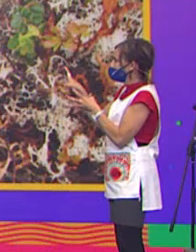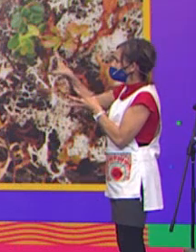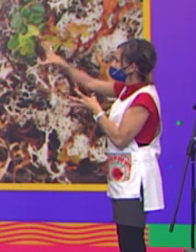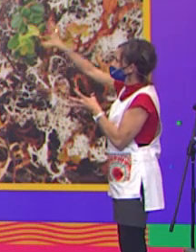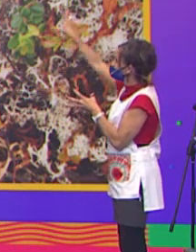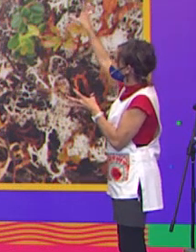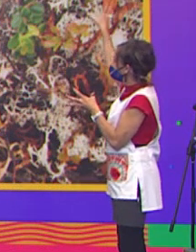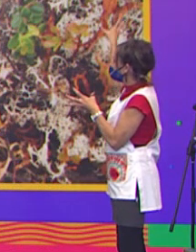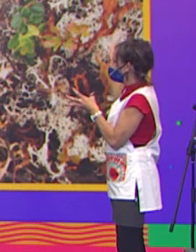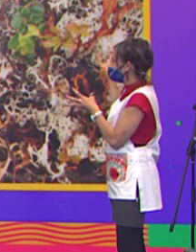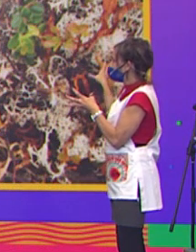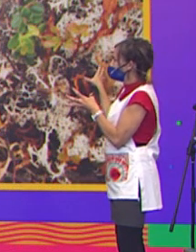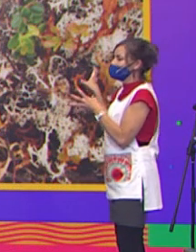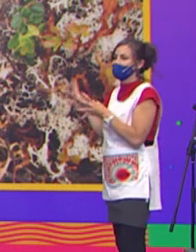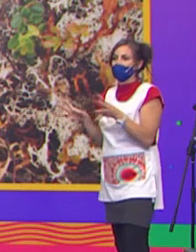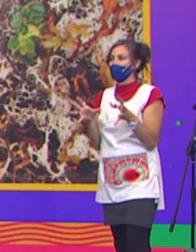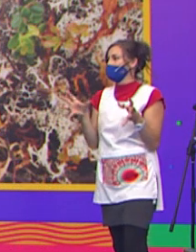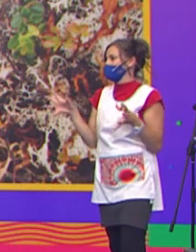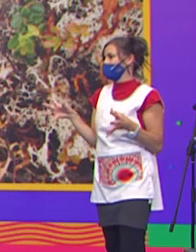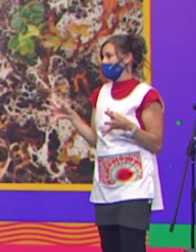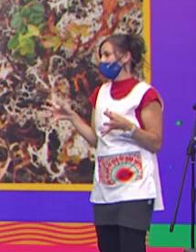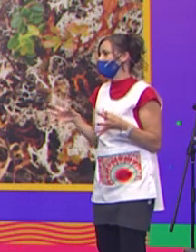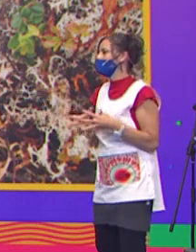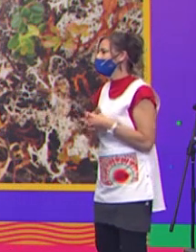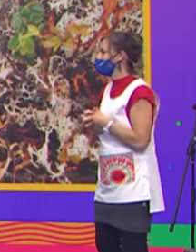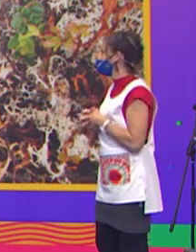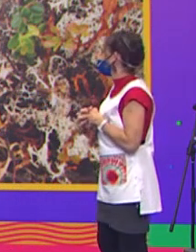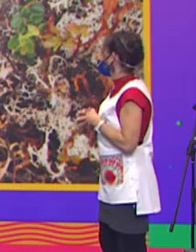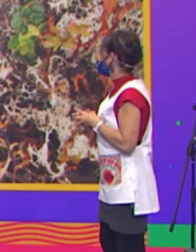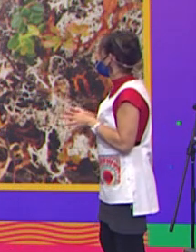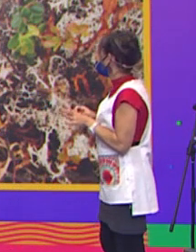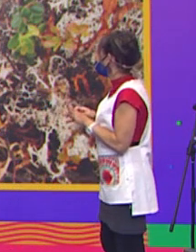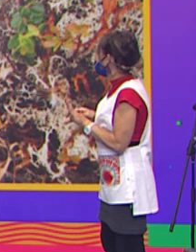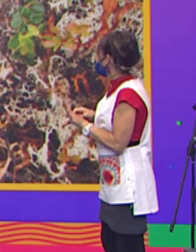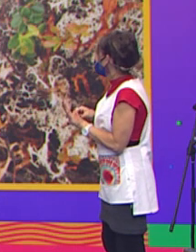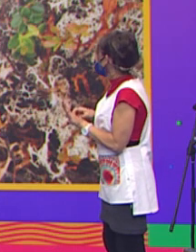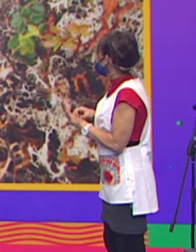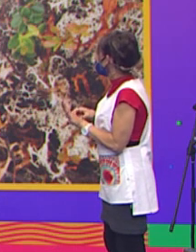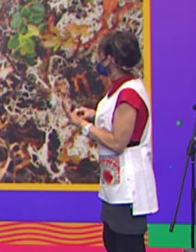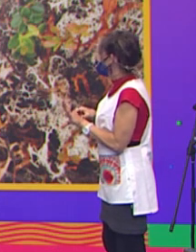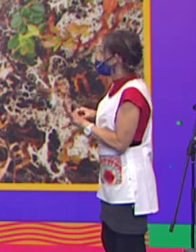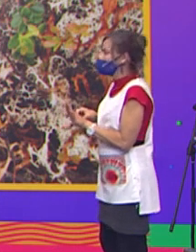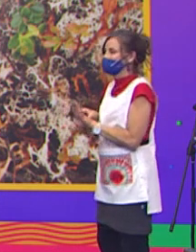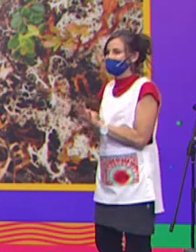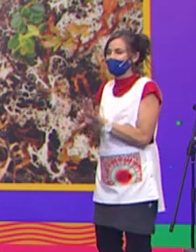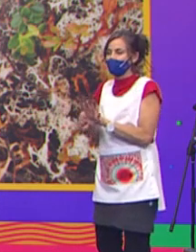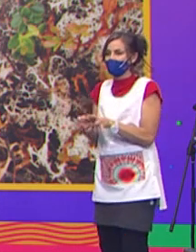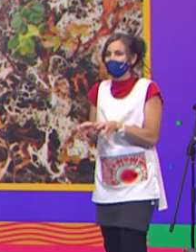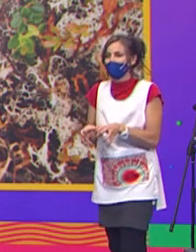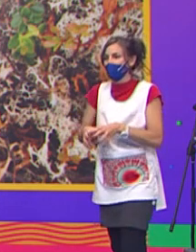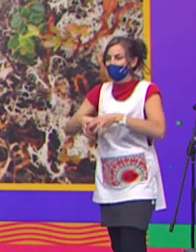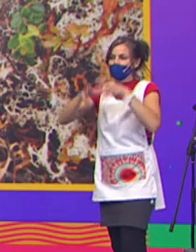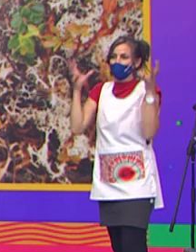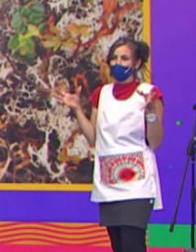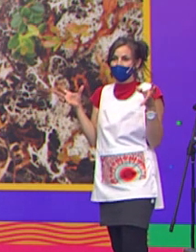lugar, en este caso, ven, entre estas plantas. ¿De qué ave será este huevo? ¿De qué ave será este huevo? Impresionante. Imagínense, si el huevo